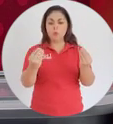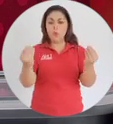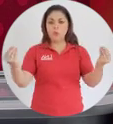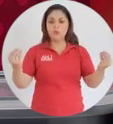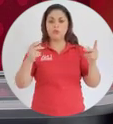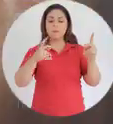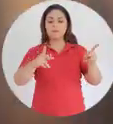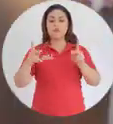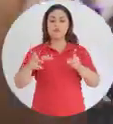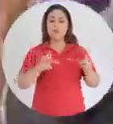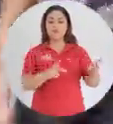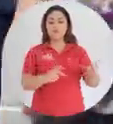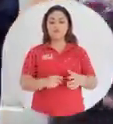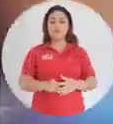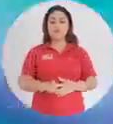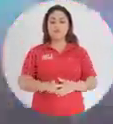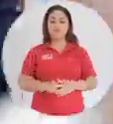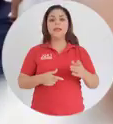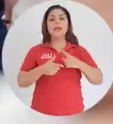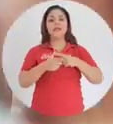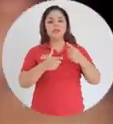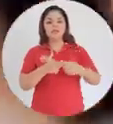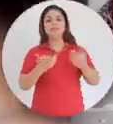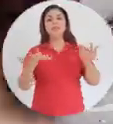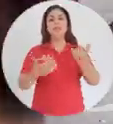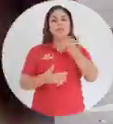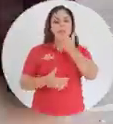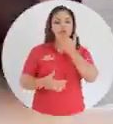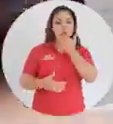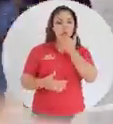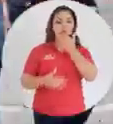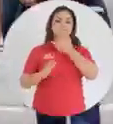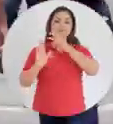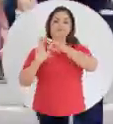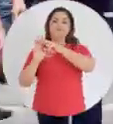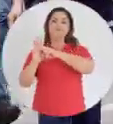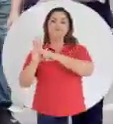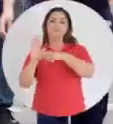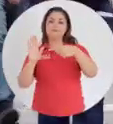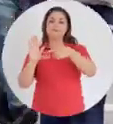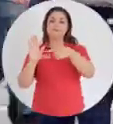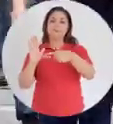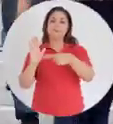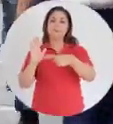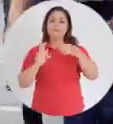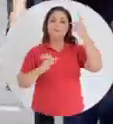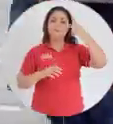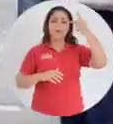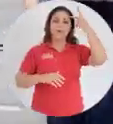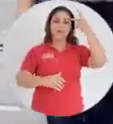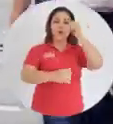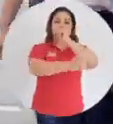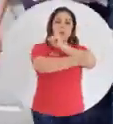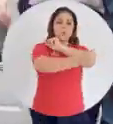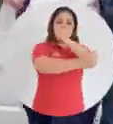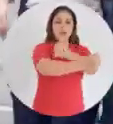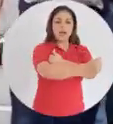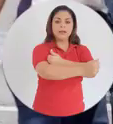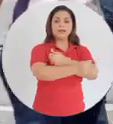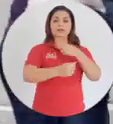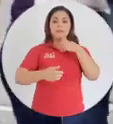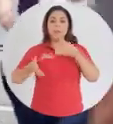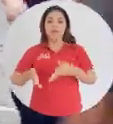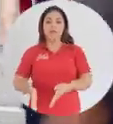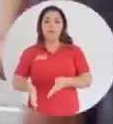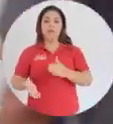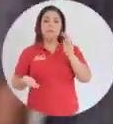población. Allá entonces eso generó regímenes políticos autoritarios y aquí menos